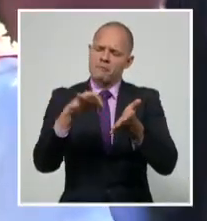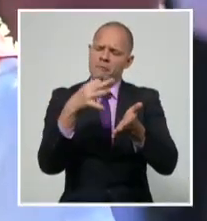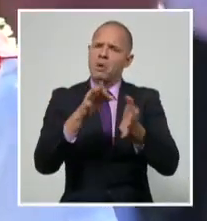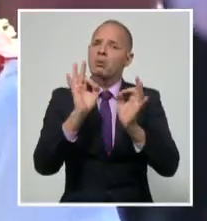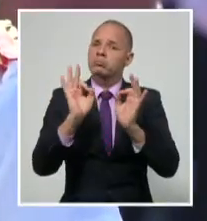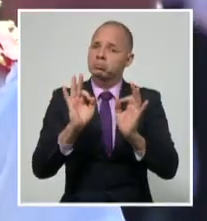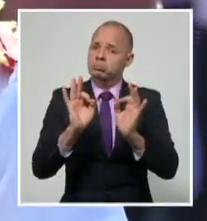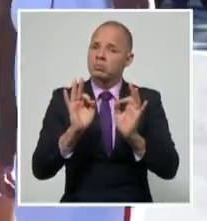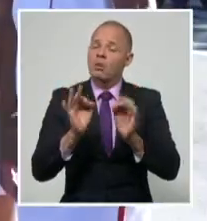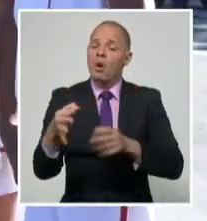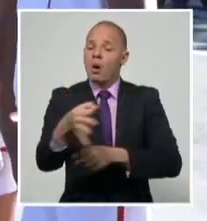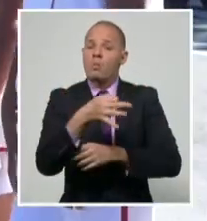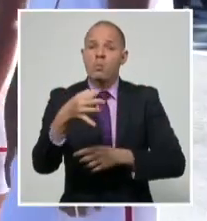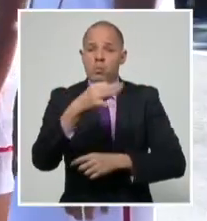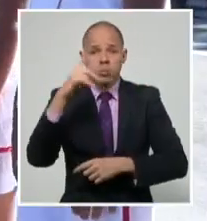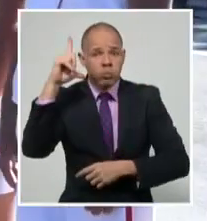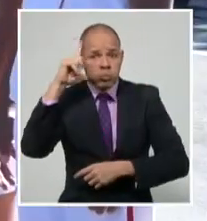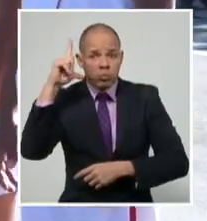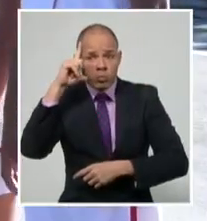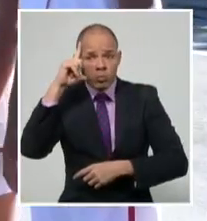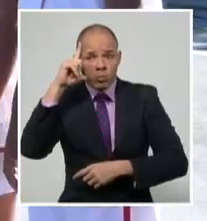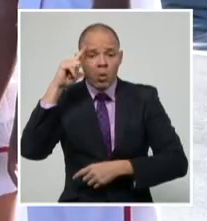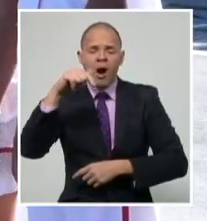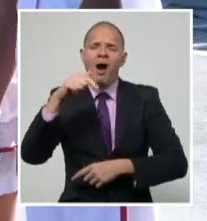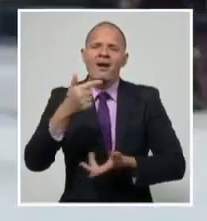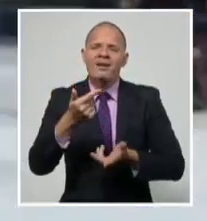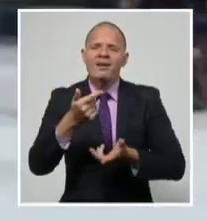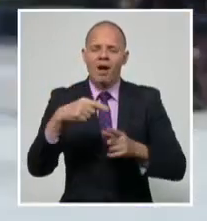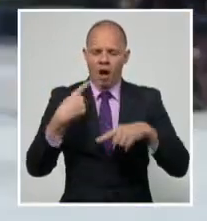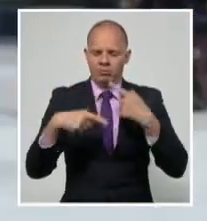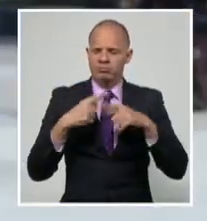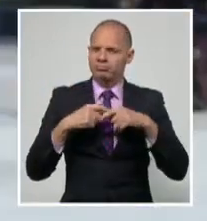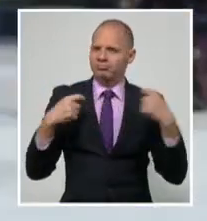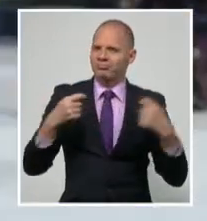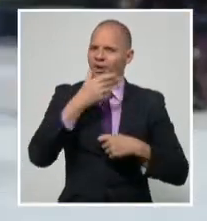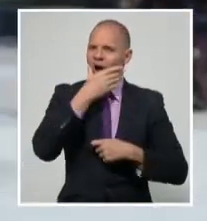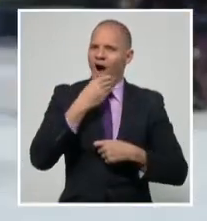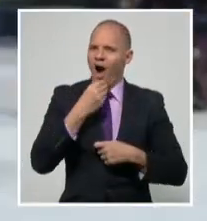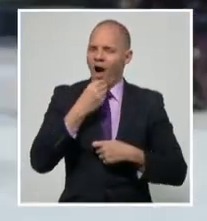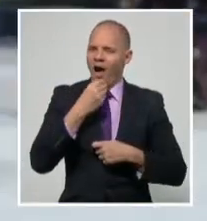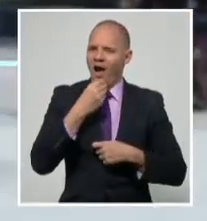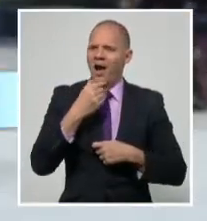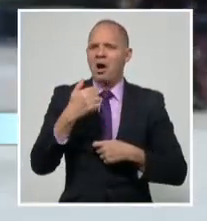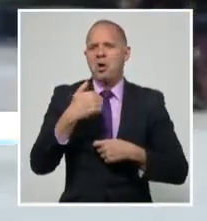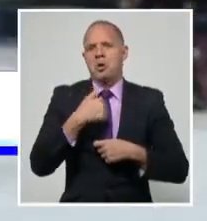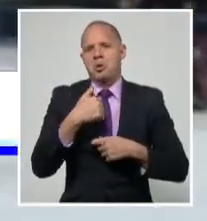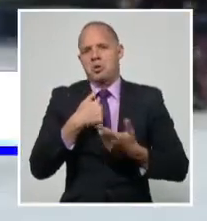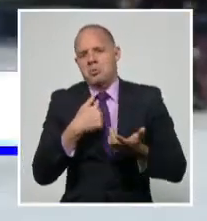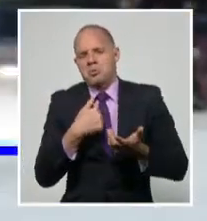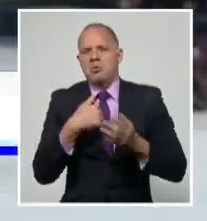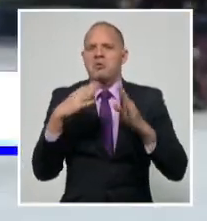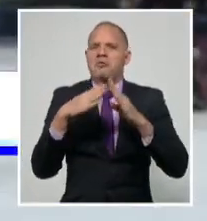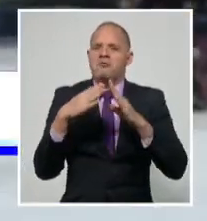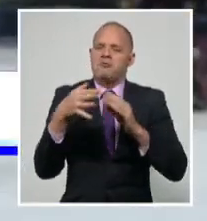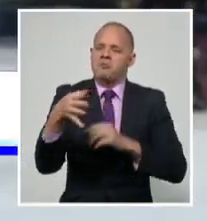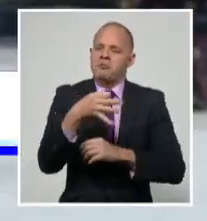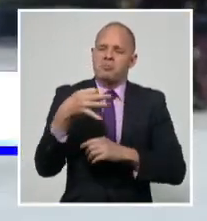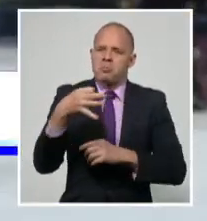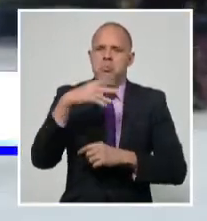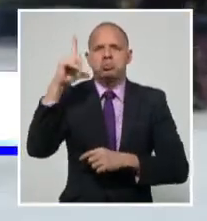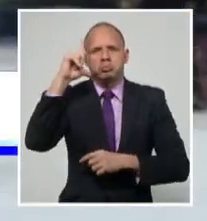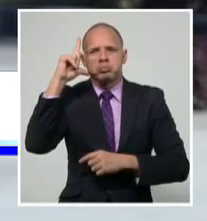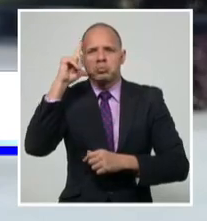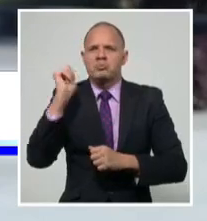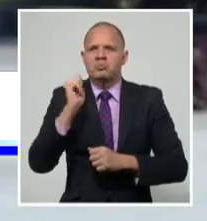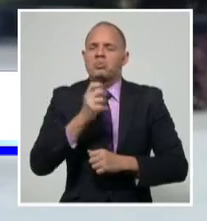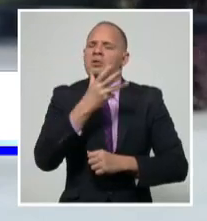de Santiago de Cuba llegó esta banda de pioneros. Yo vengo de San Luis y Fidel para mí es